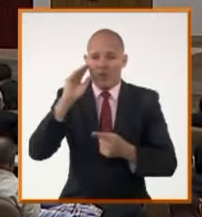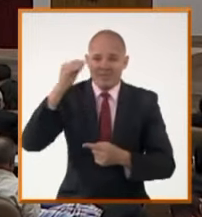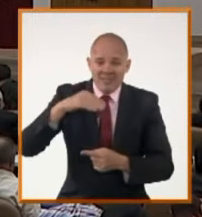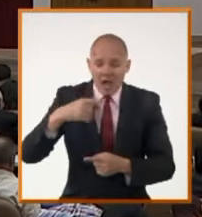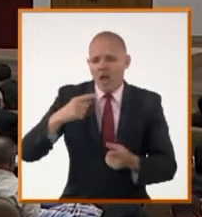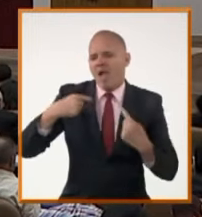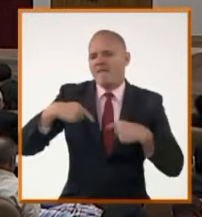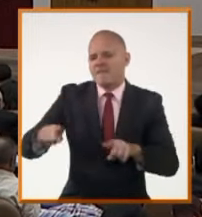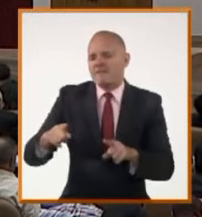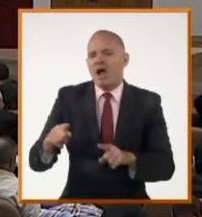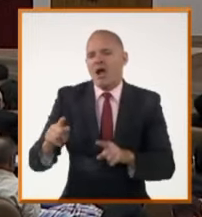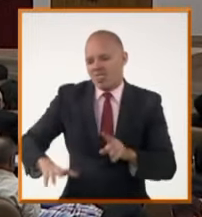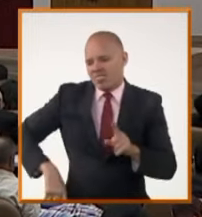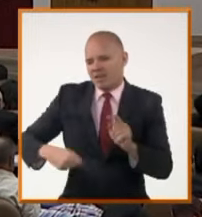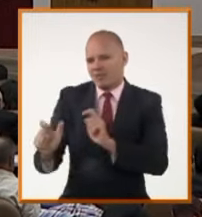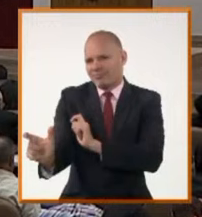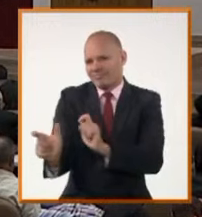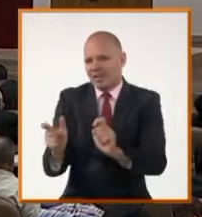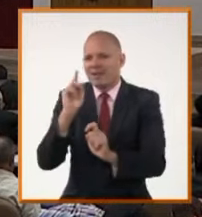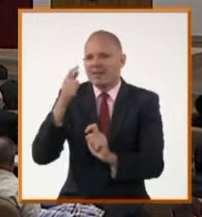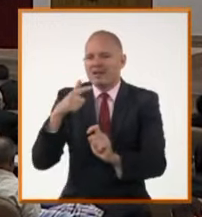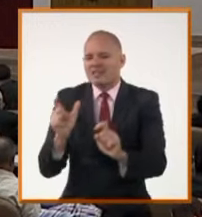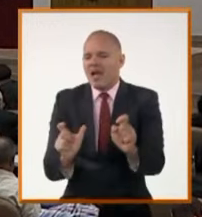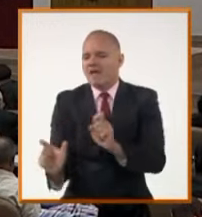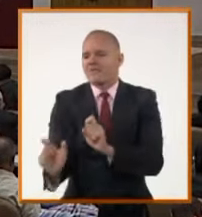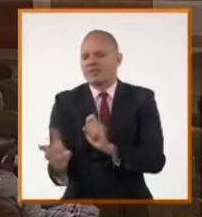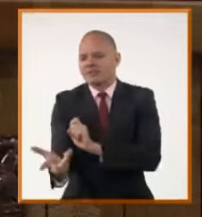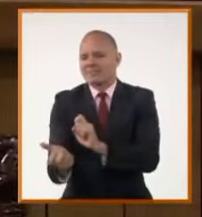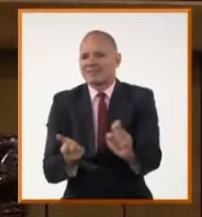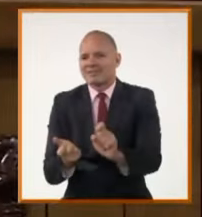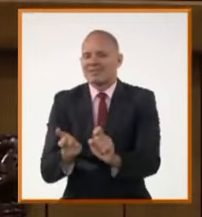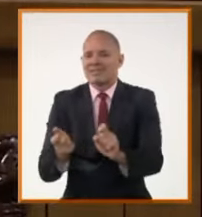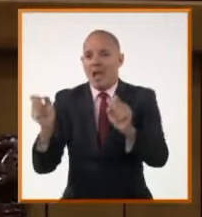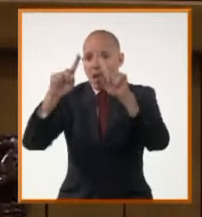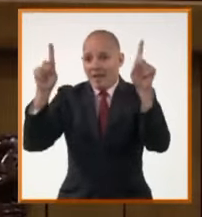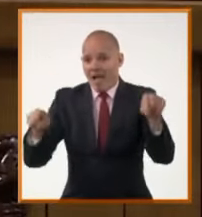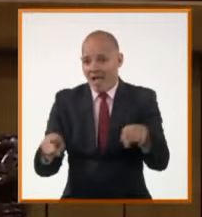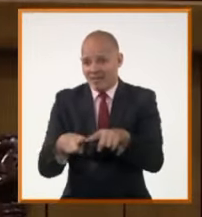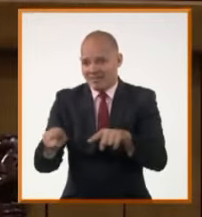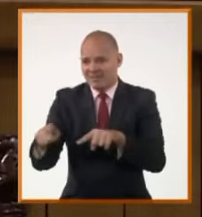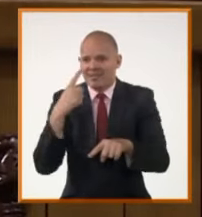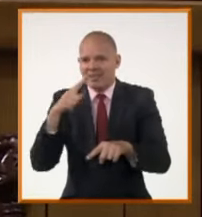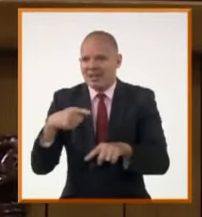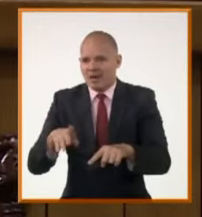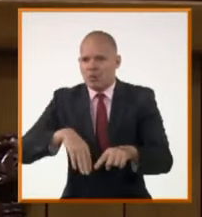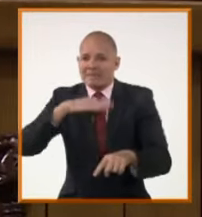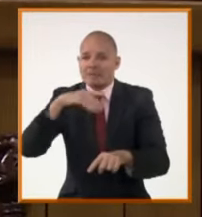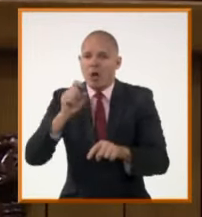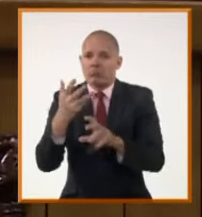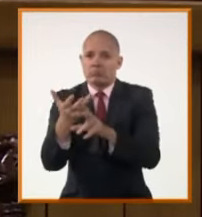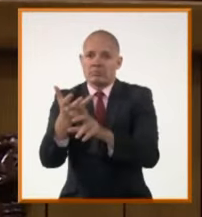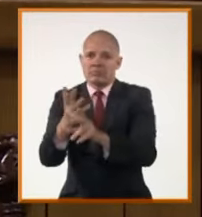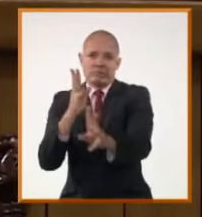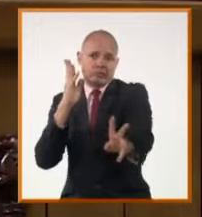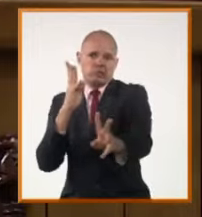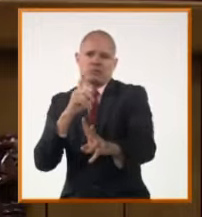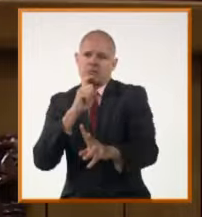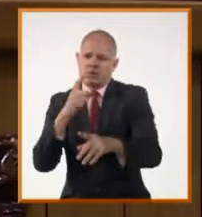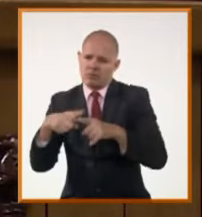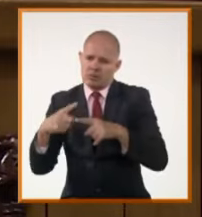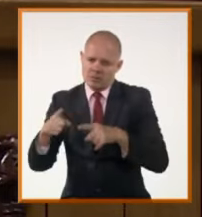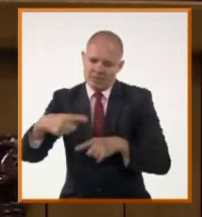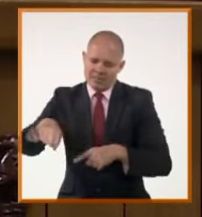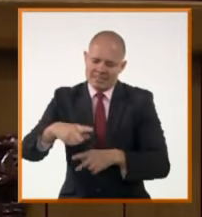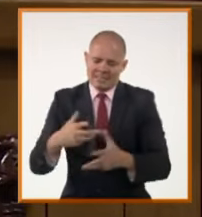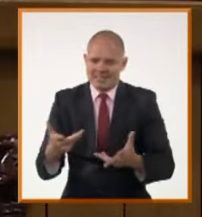pagos electrónicos, resolverlo. Mucha gente dice, yo quiero, pero cuando yo voy a buscar los productos de primera necesidad, empezando